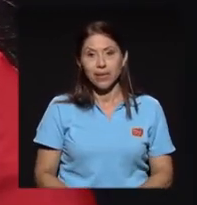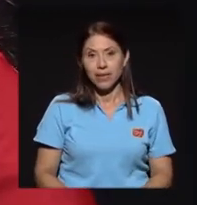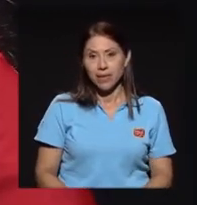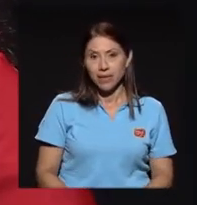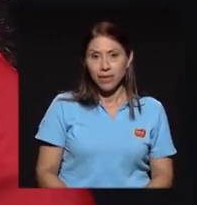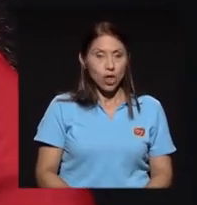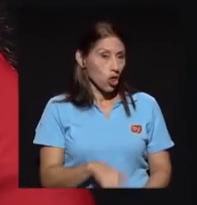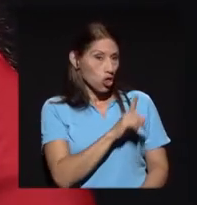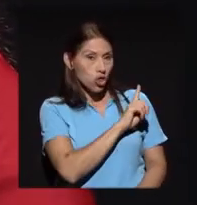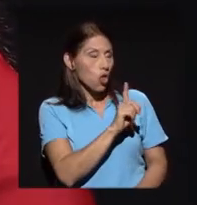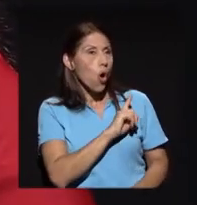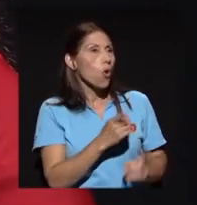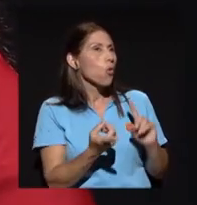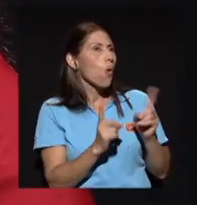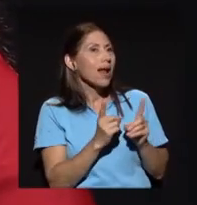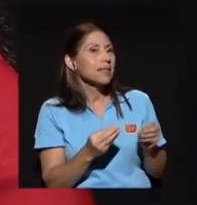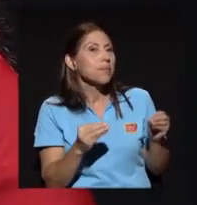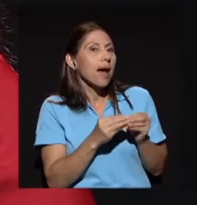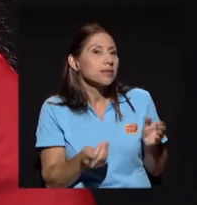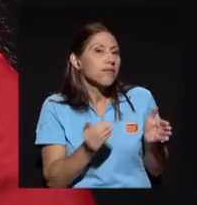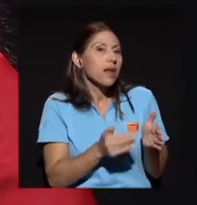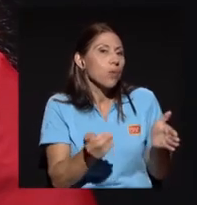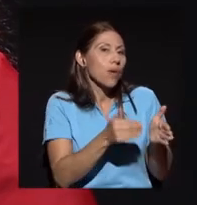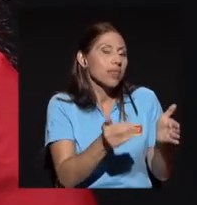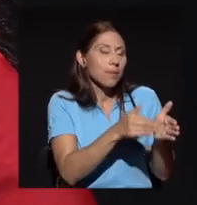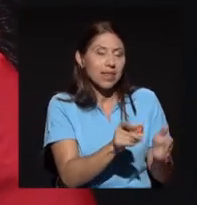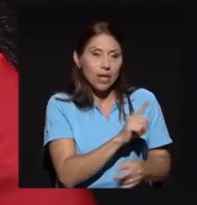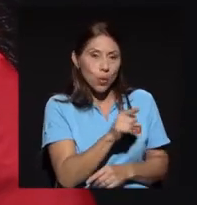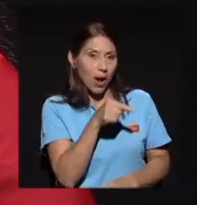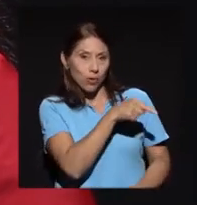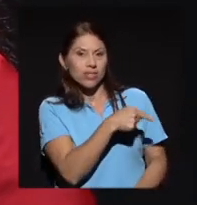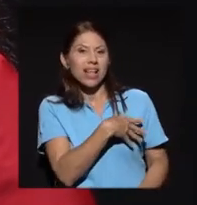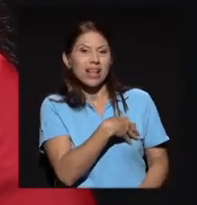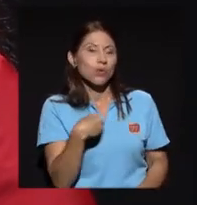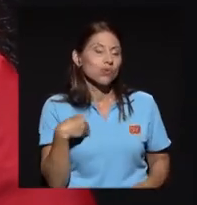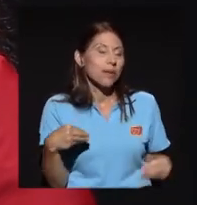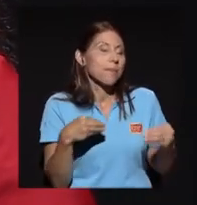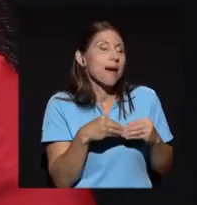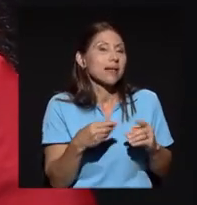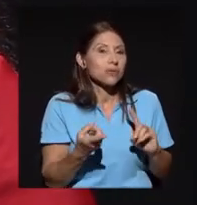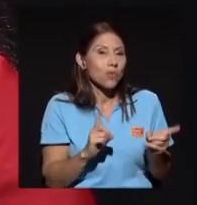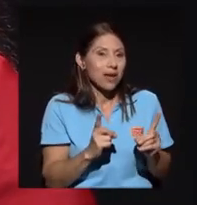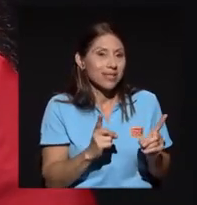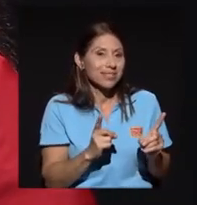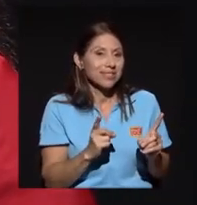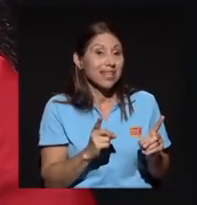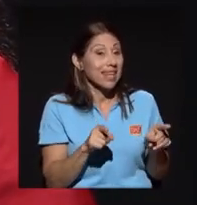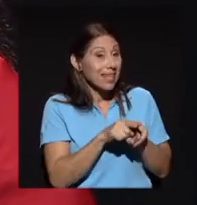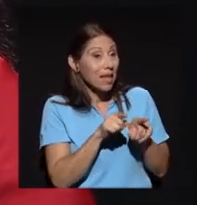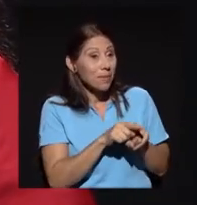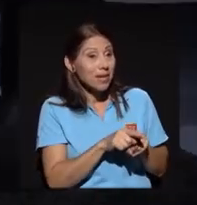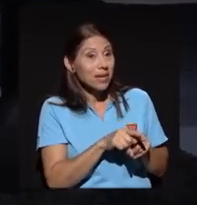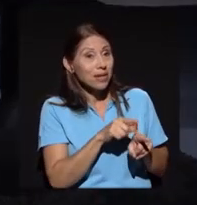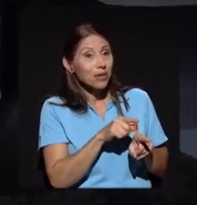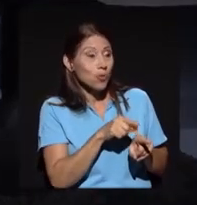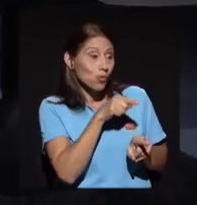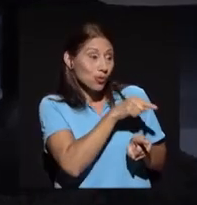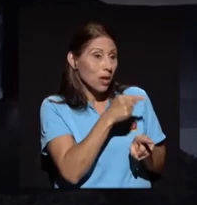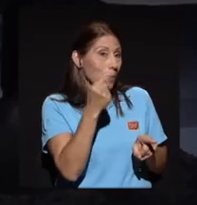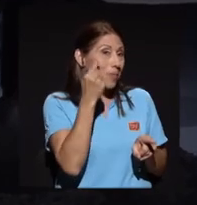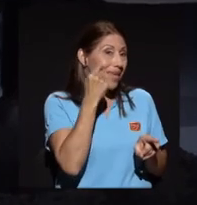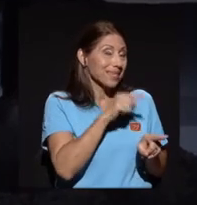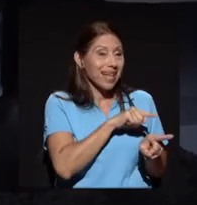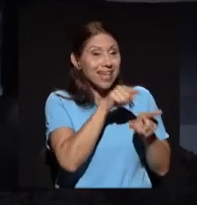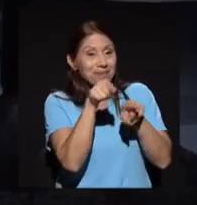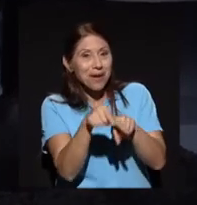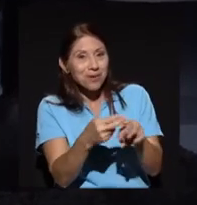No los que da más frecuentemente, sino los que más le gusta dar. Y de una vez, Marcos, si quiere usted lo piensa y Marcos me contesta.